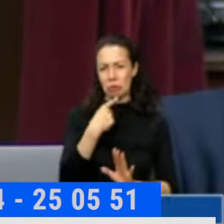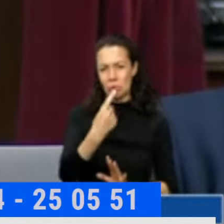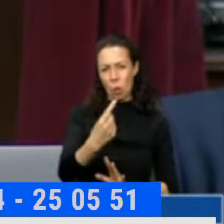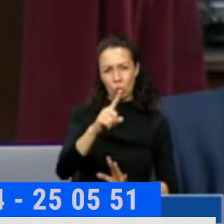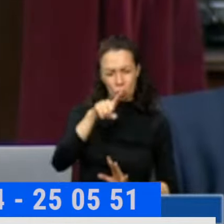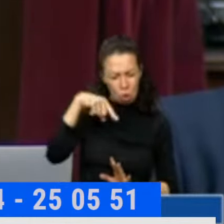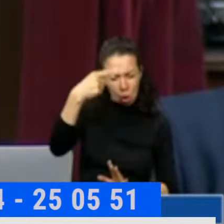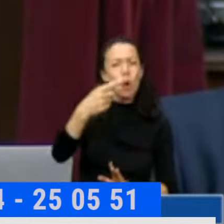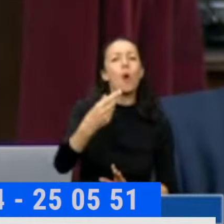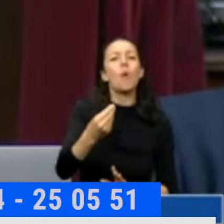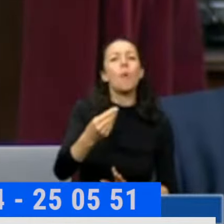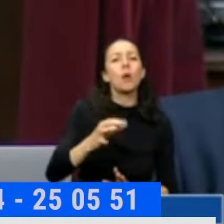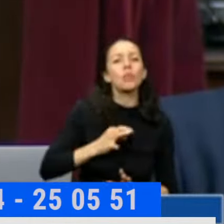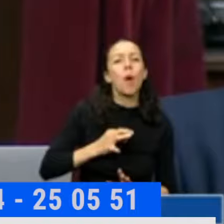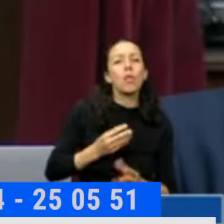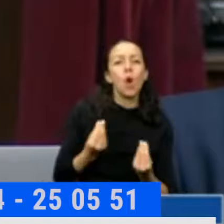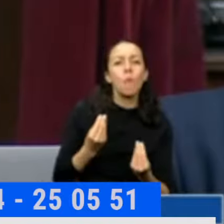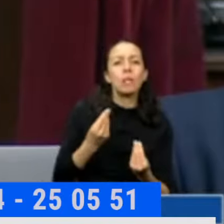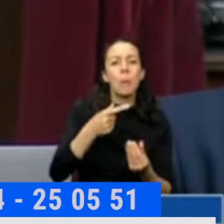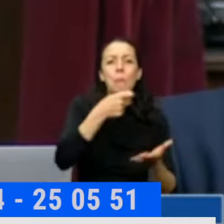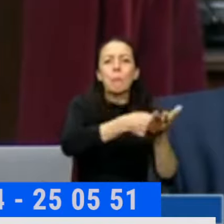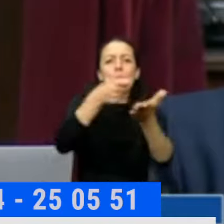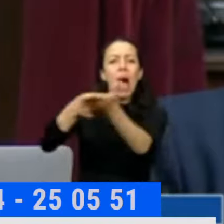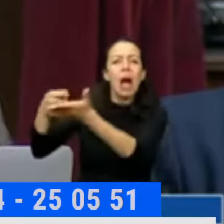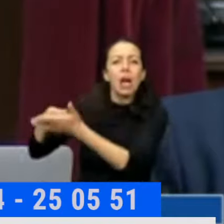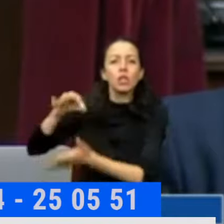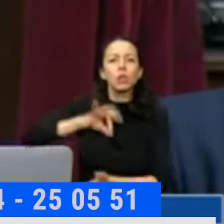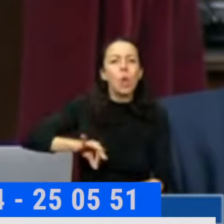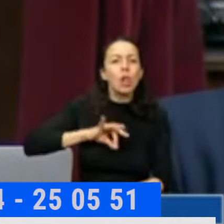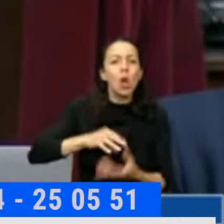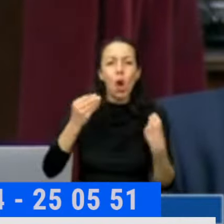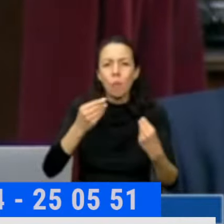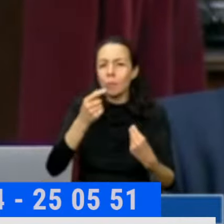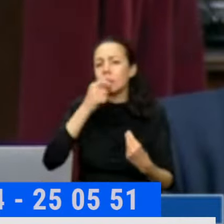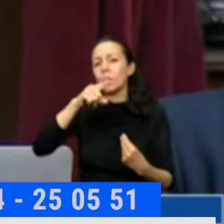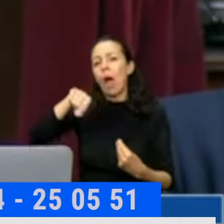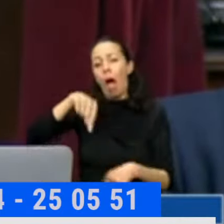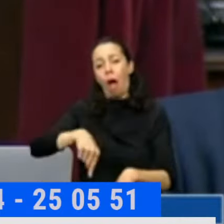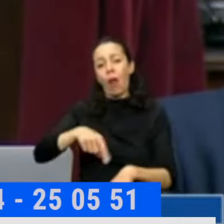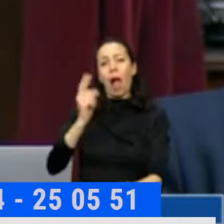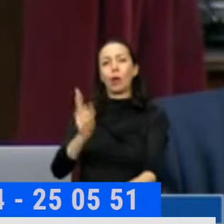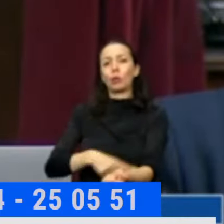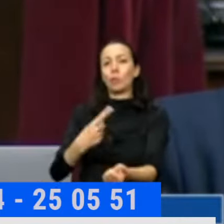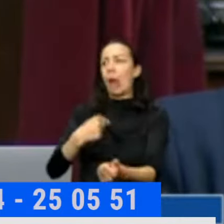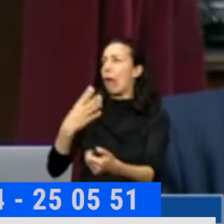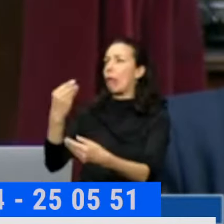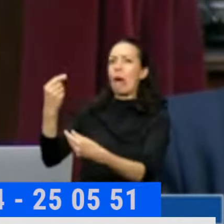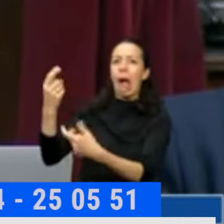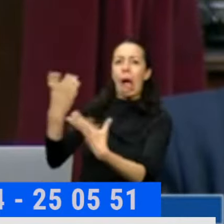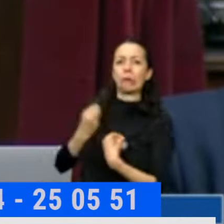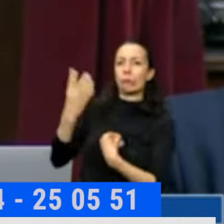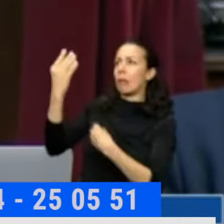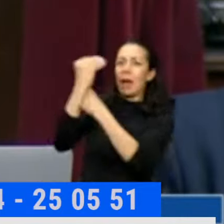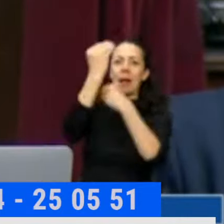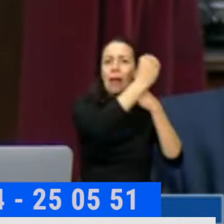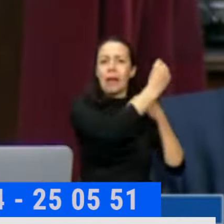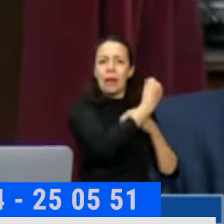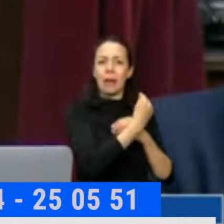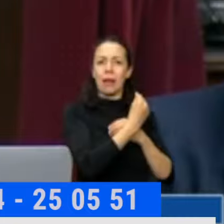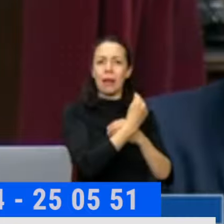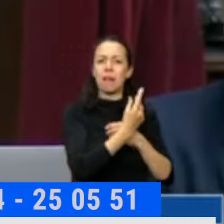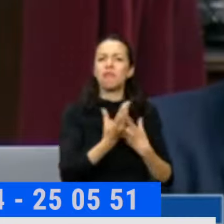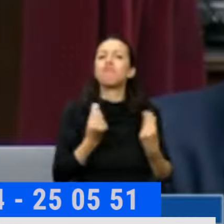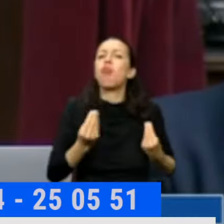Ejecutivo, en el Congreso muchas veces, salvo algunos, el presidente que es un hombre muy coherente y racional, pero después muchos